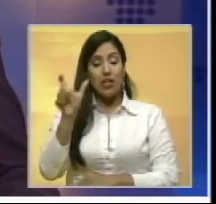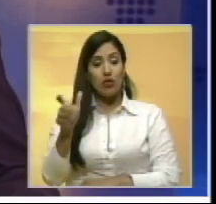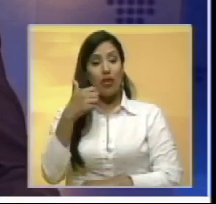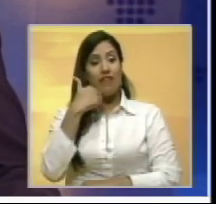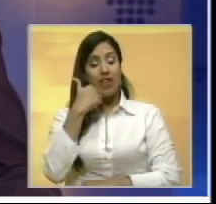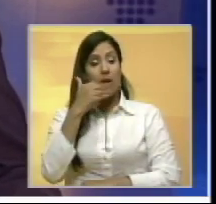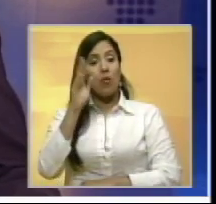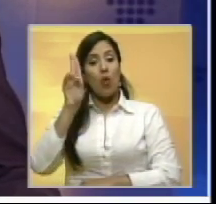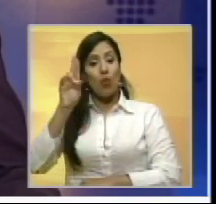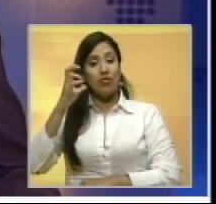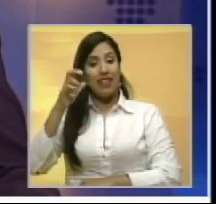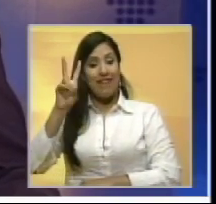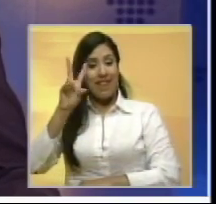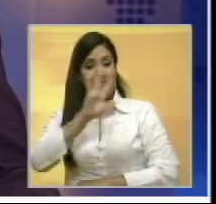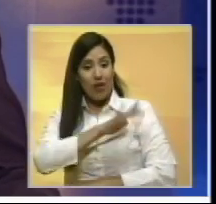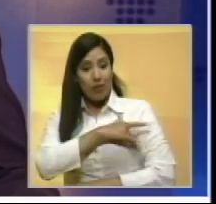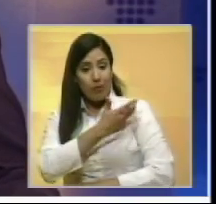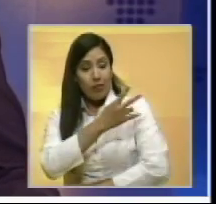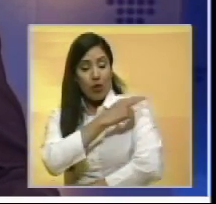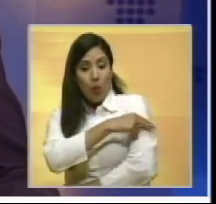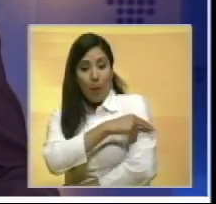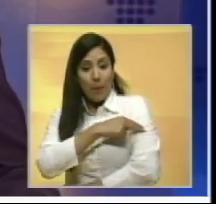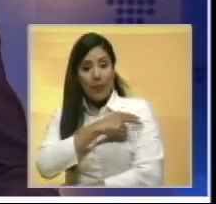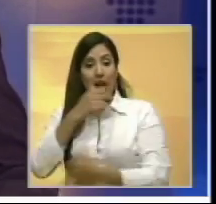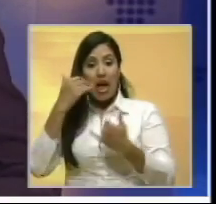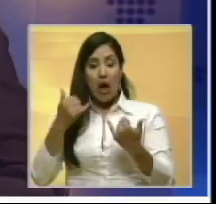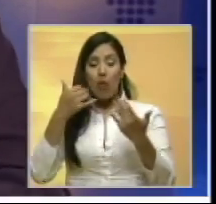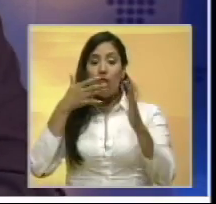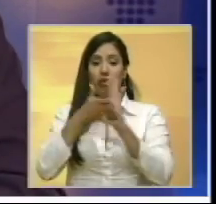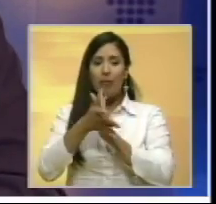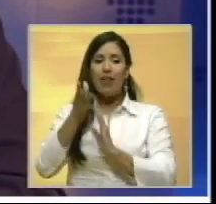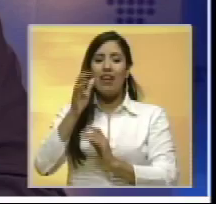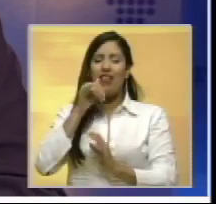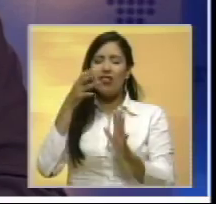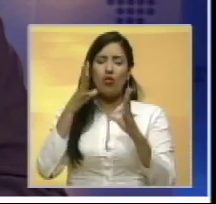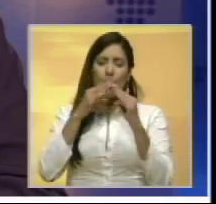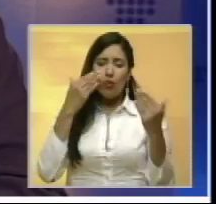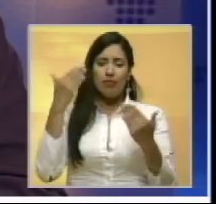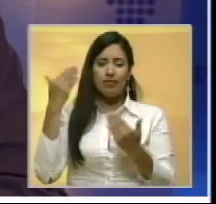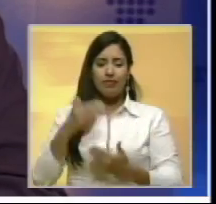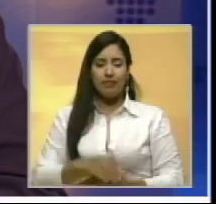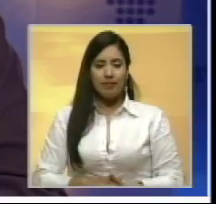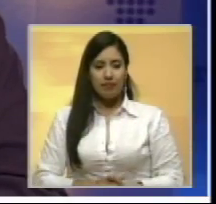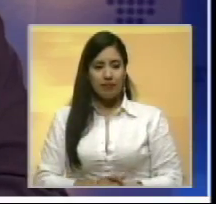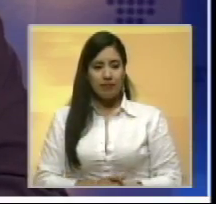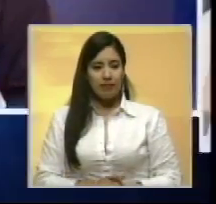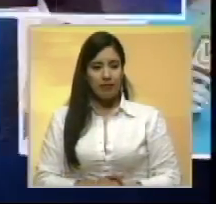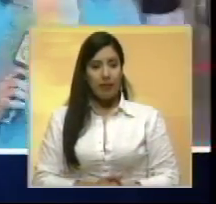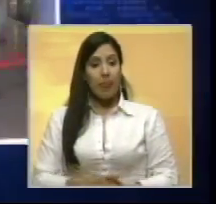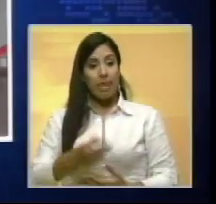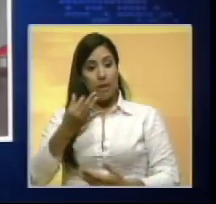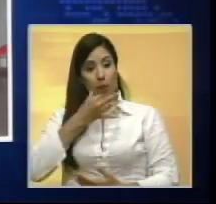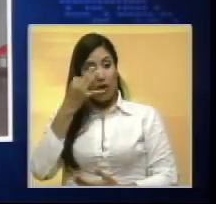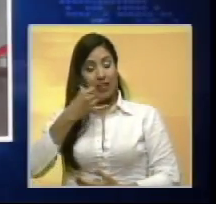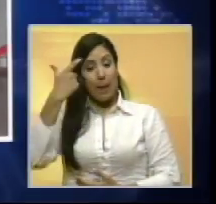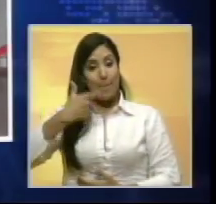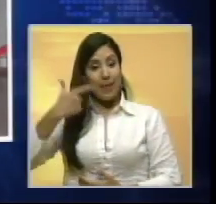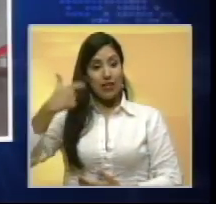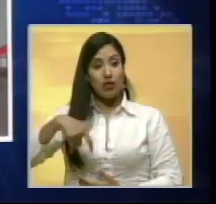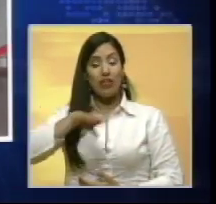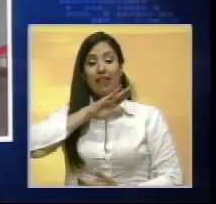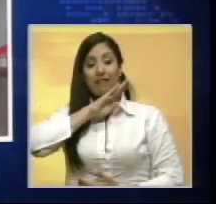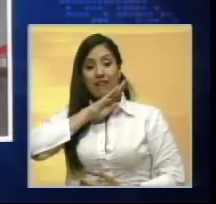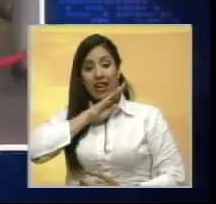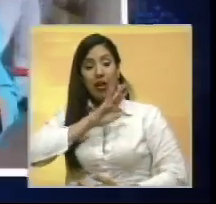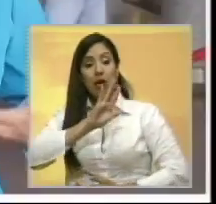Clínico Universitario denuncian un grave retardo para ser intervenidos. Maoli Aldana nos cuenta más. Adelante, buenas tardes. Buenas tardes. Pacientes del Hospital